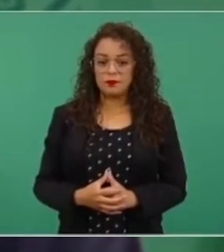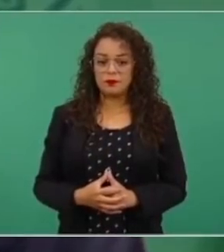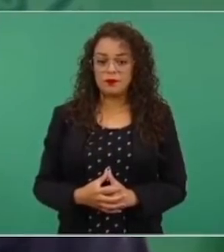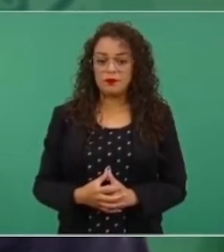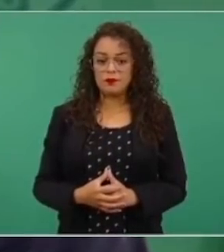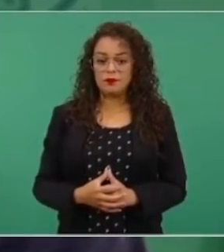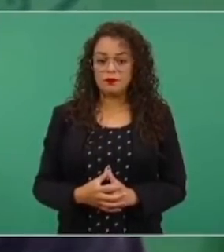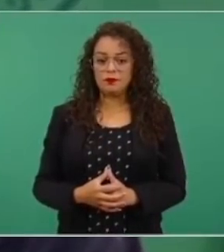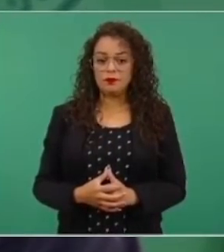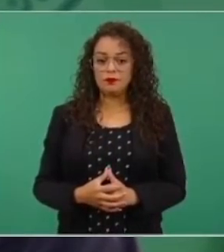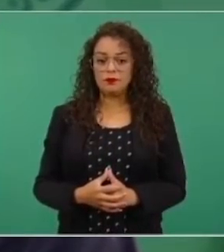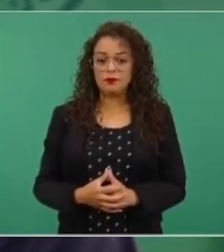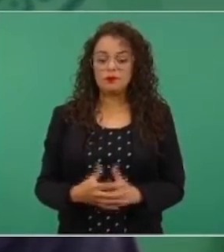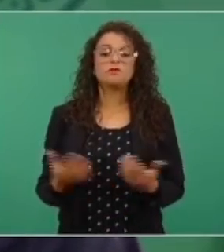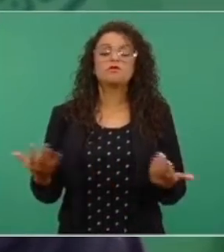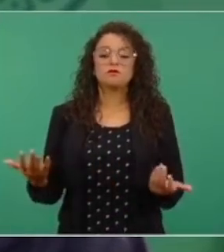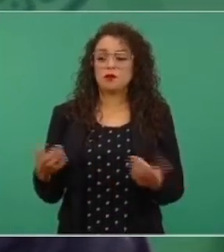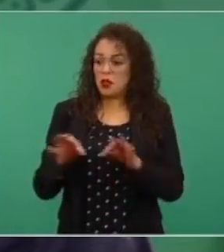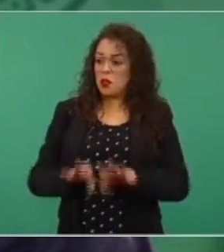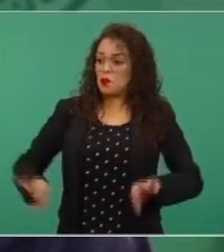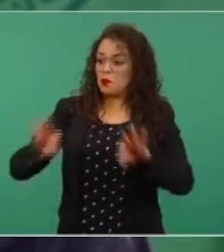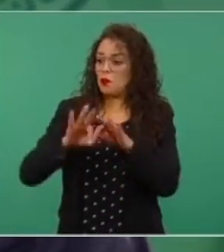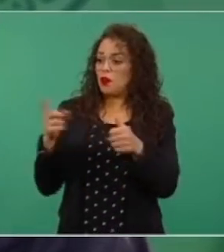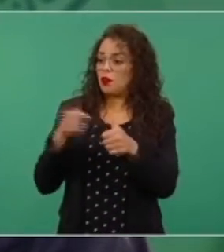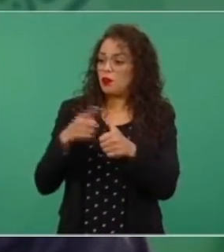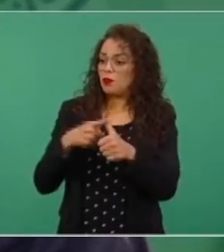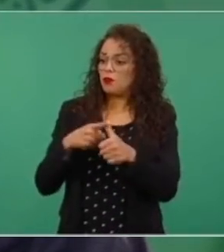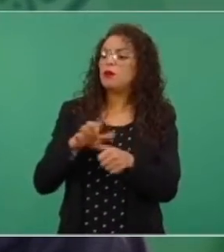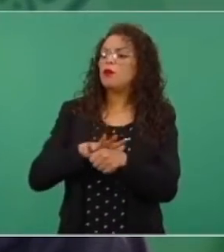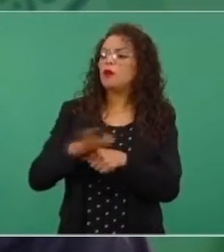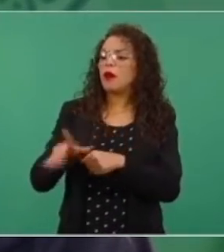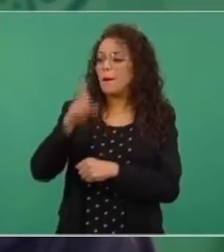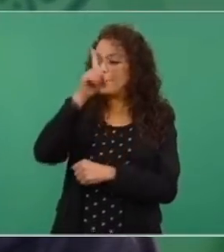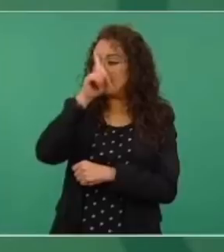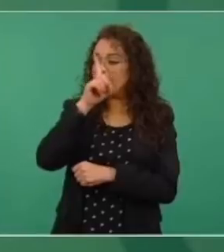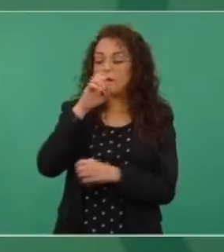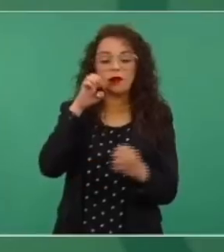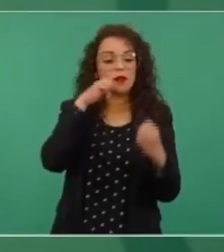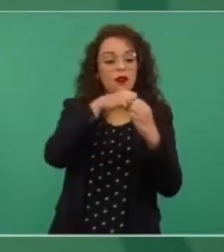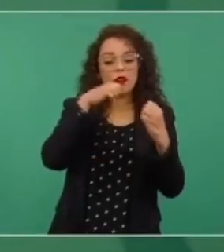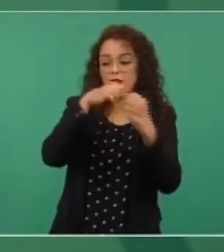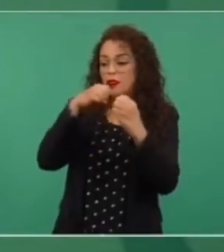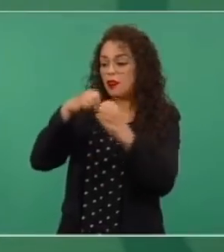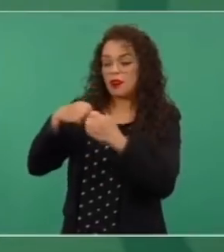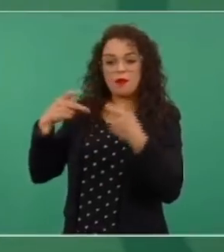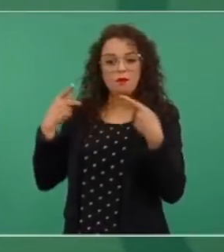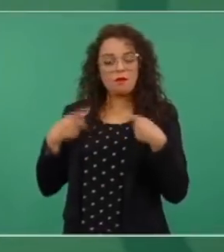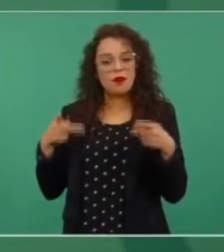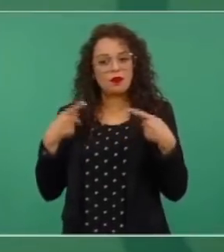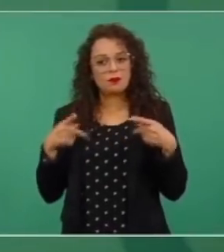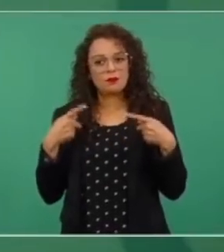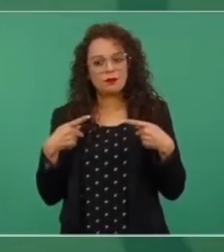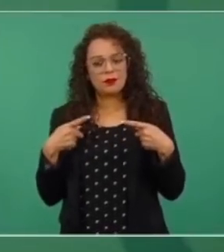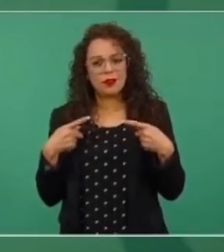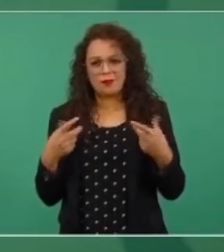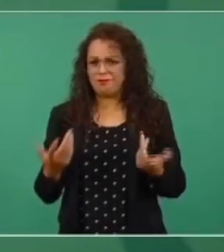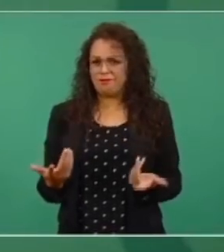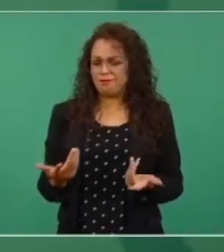que tengan como divisa la mentira, el engaño. ¿Por qué razón?